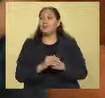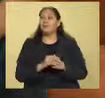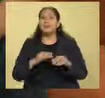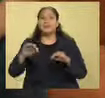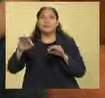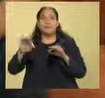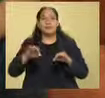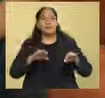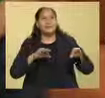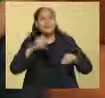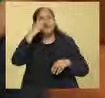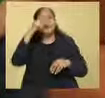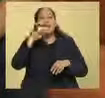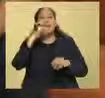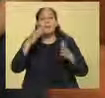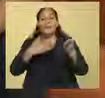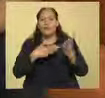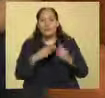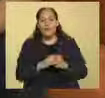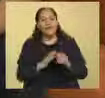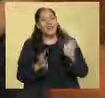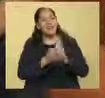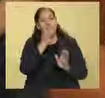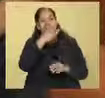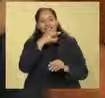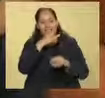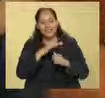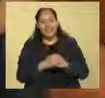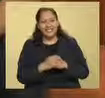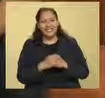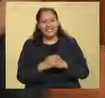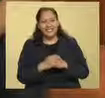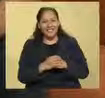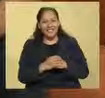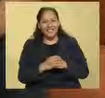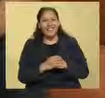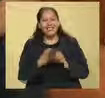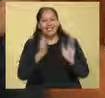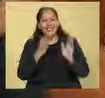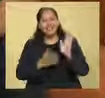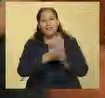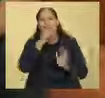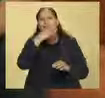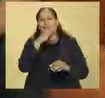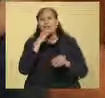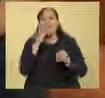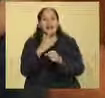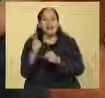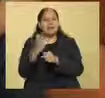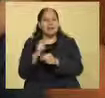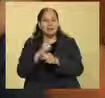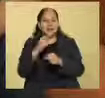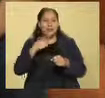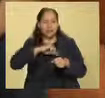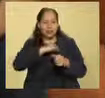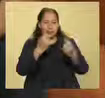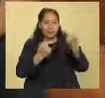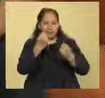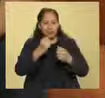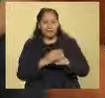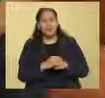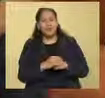huele a mole nos vamos a la fiesta vamos a la fiesta vamos a llevar taxi no te paras el